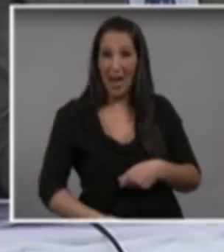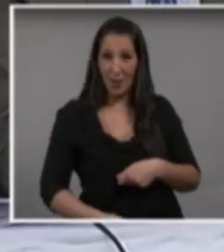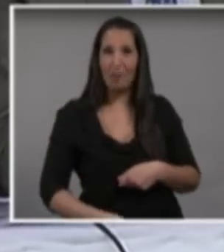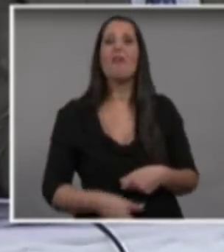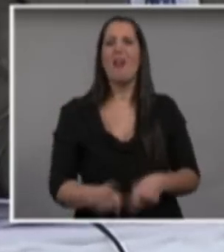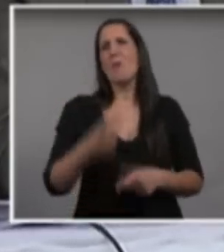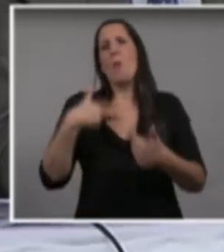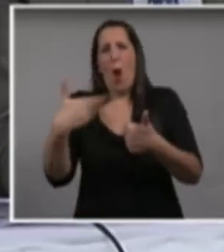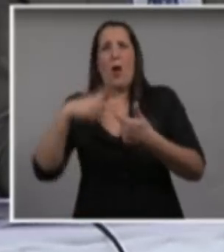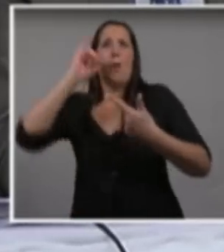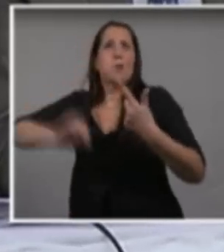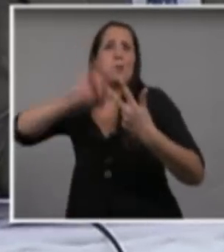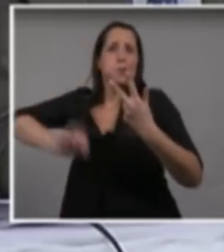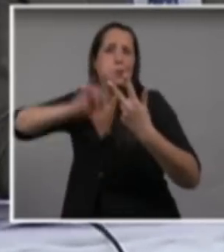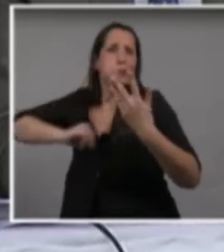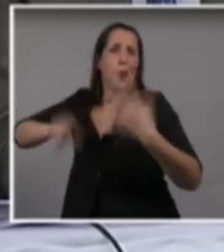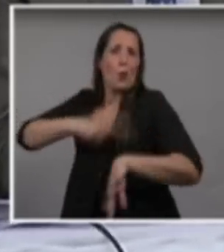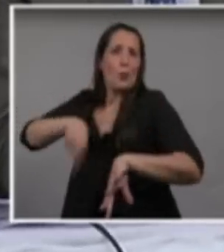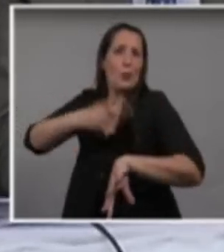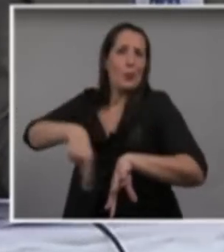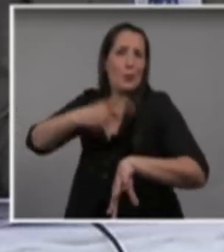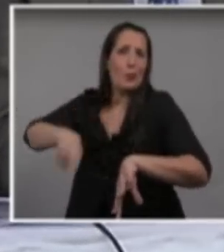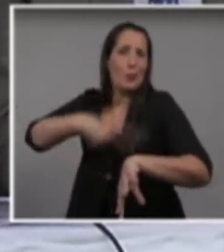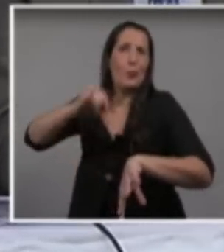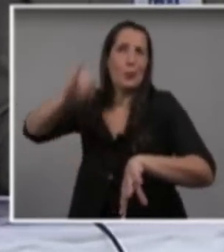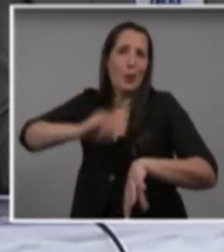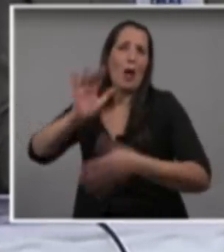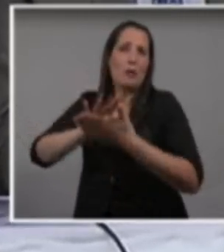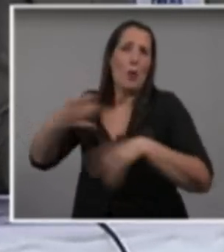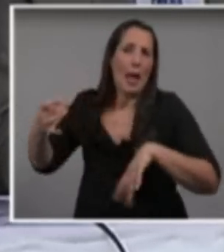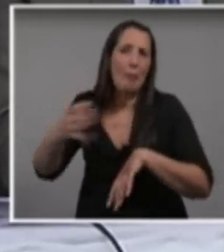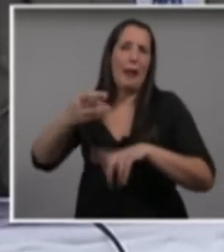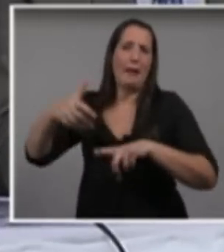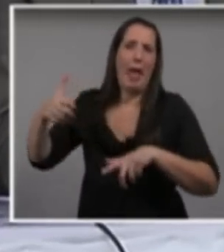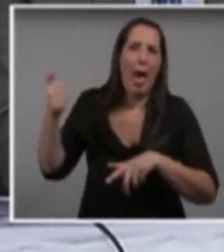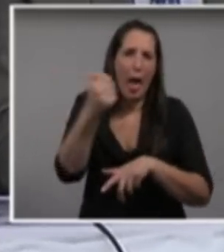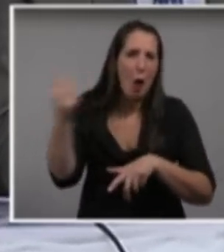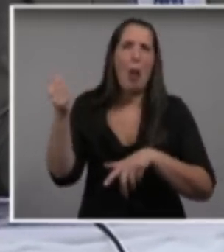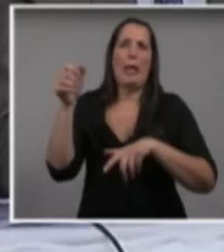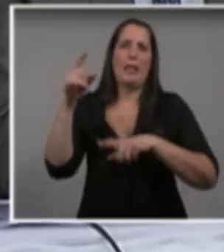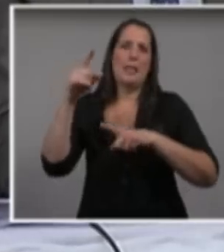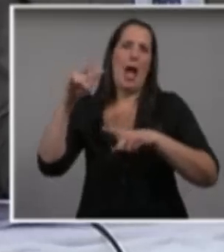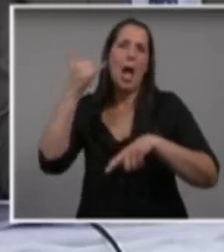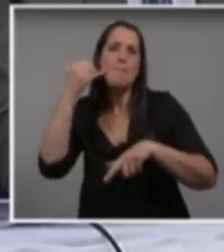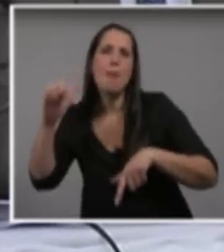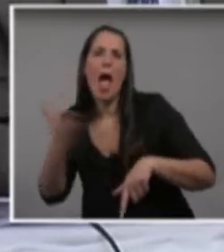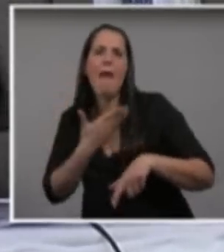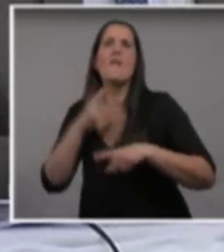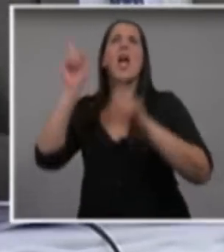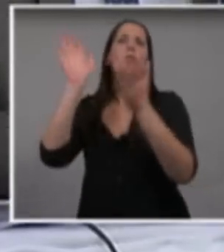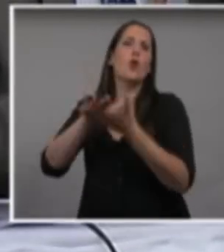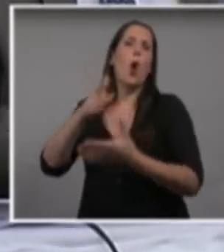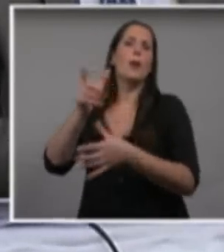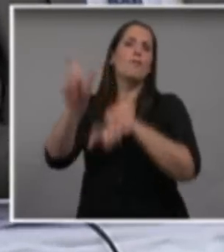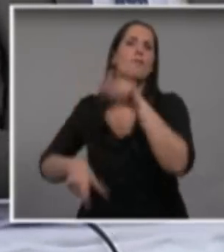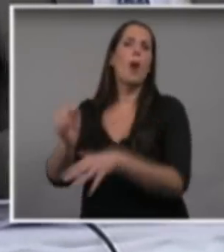horas de todo esto, de los ferrocarriles, de aerolíneas, de YPF, de los científicos que han retornado a